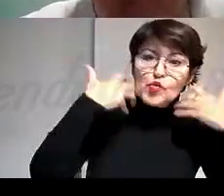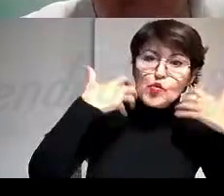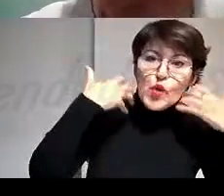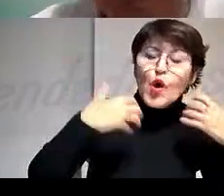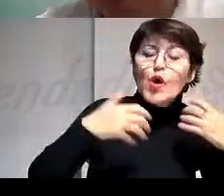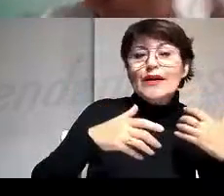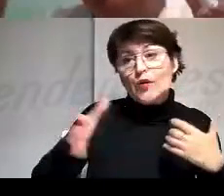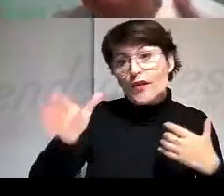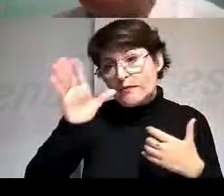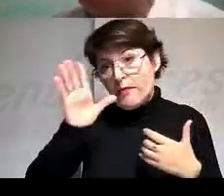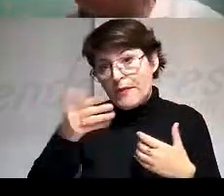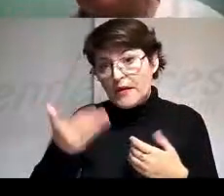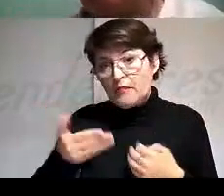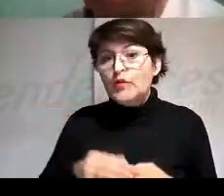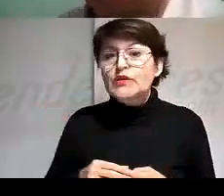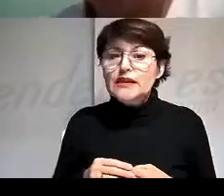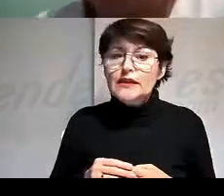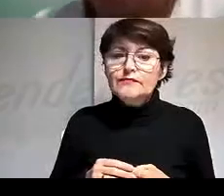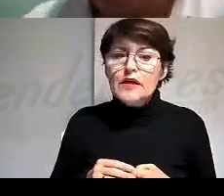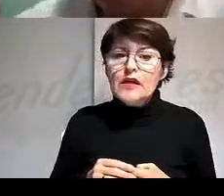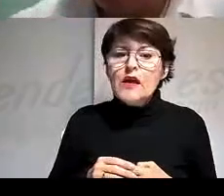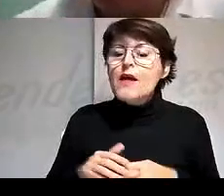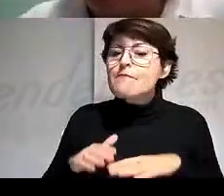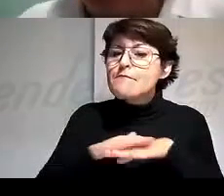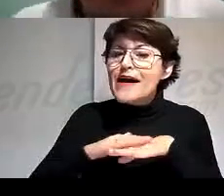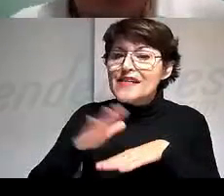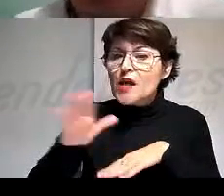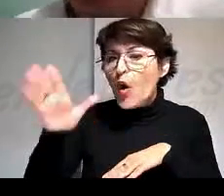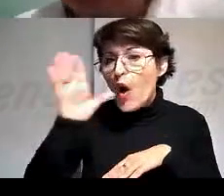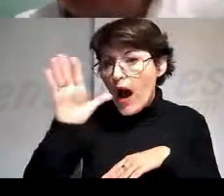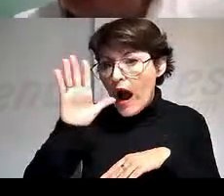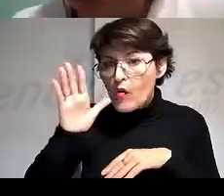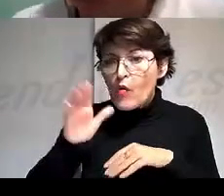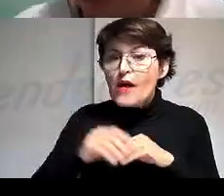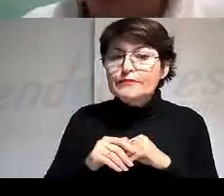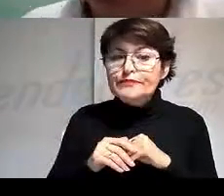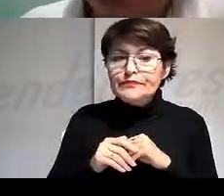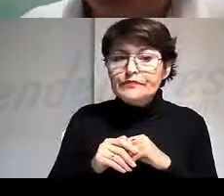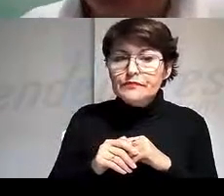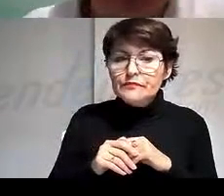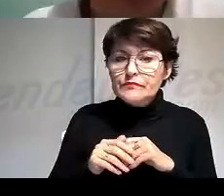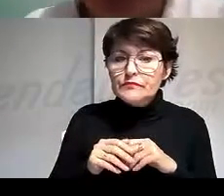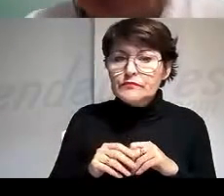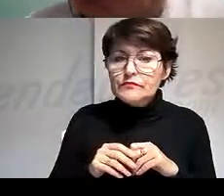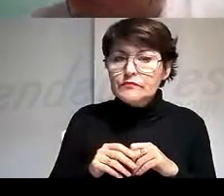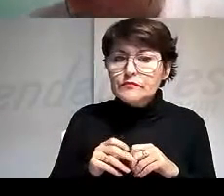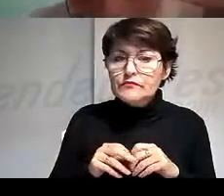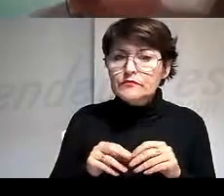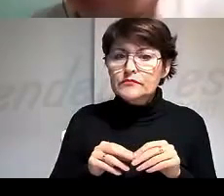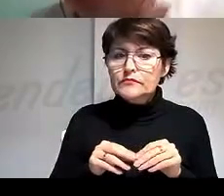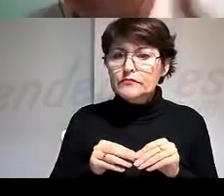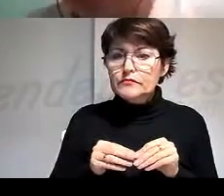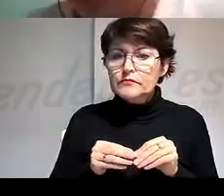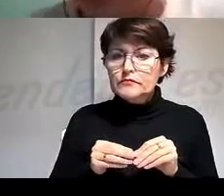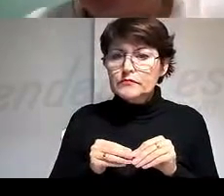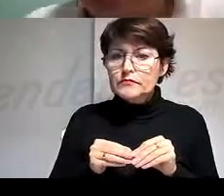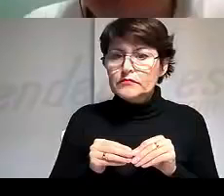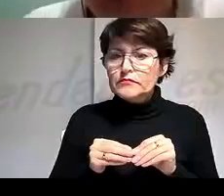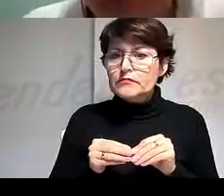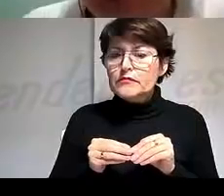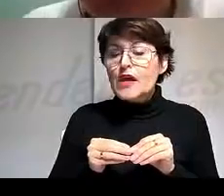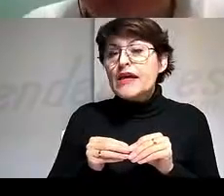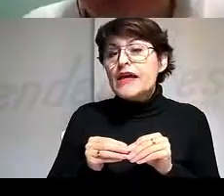suplementos. O sea, la base de ser el agua, pero pensar que el agua lleva los iones que lleva, es decir, los que vienen ya de serie, si está embotellada, pues puede llevar más o menos